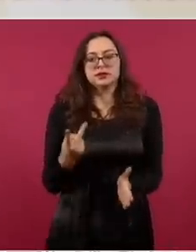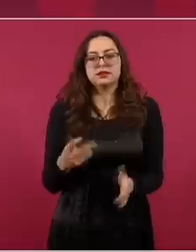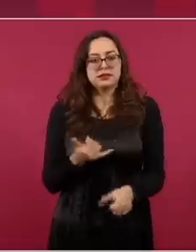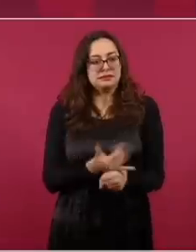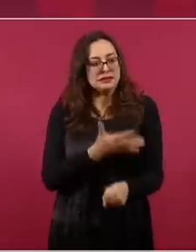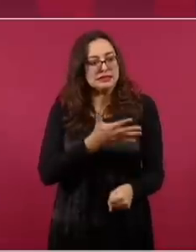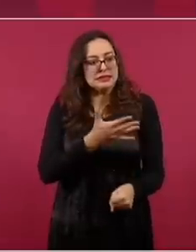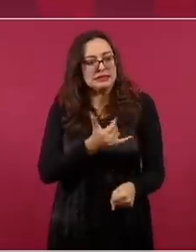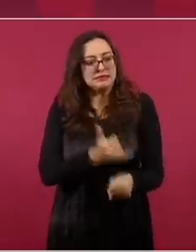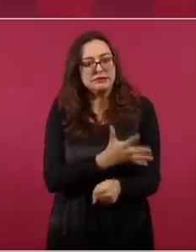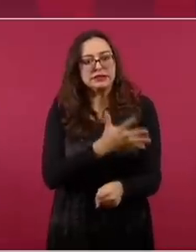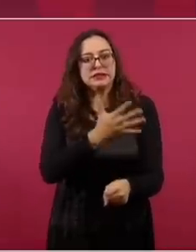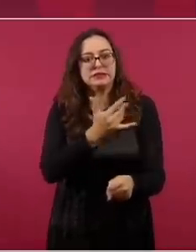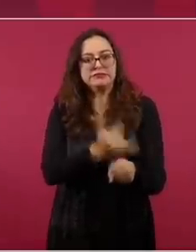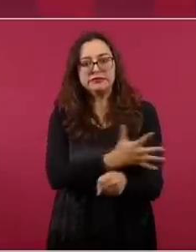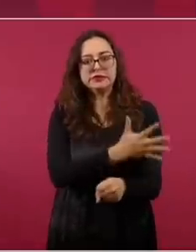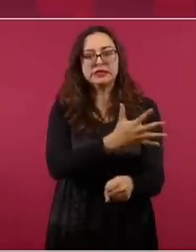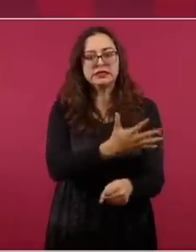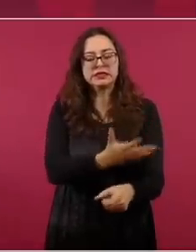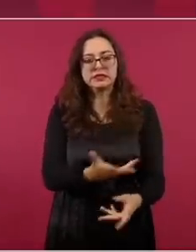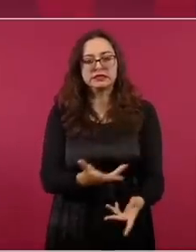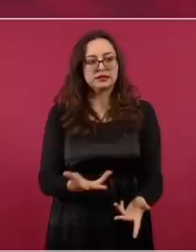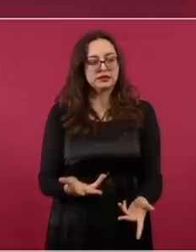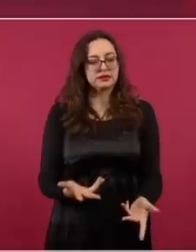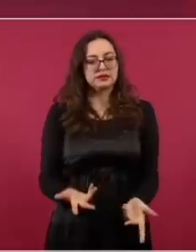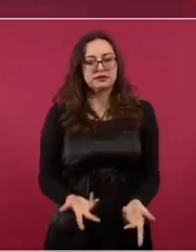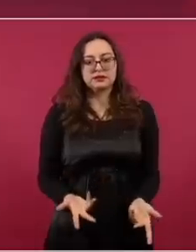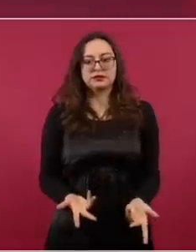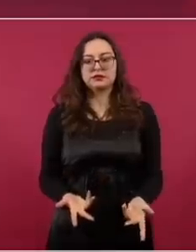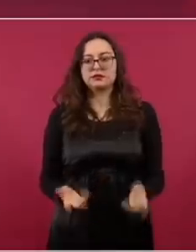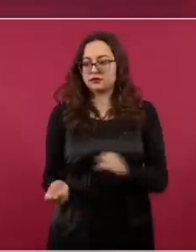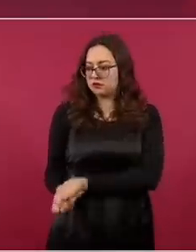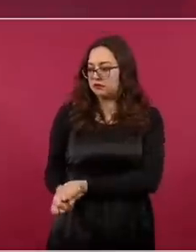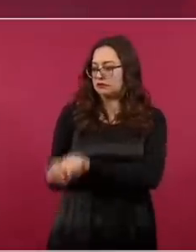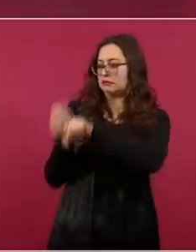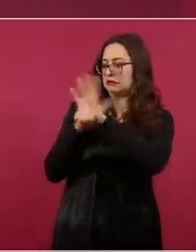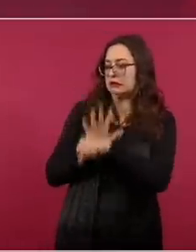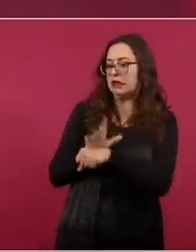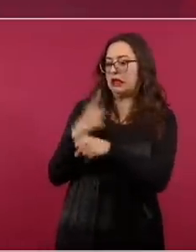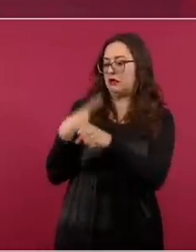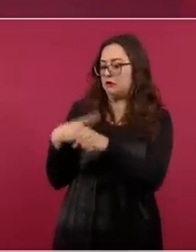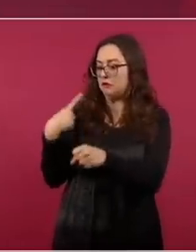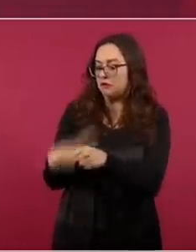y padecemos todos por la pandemia